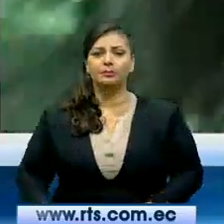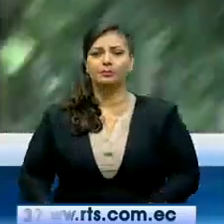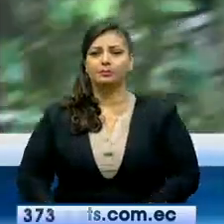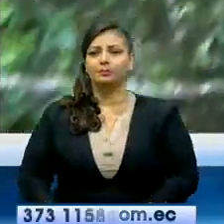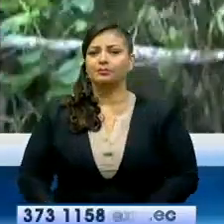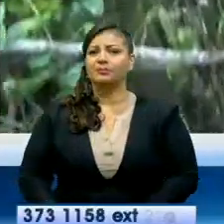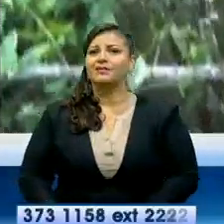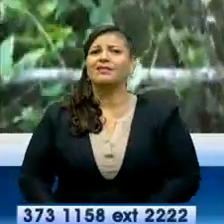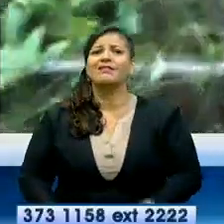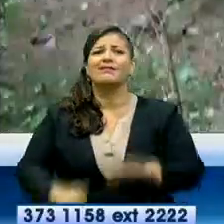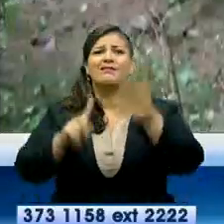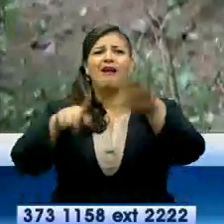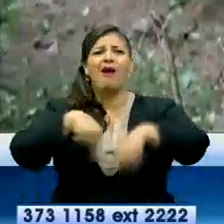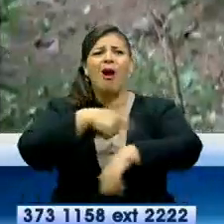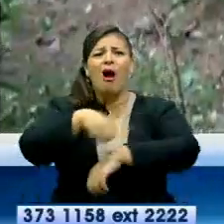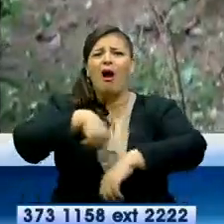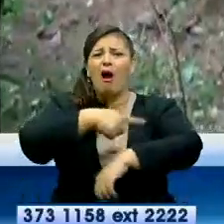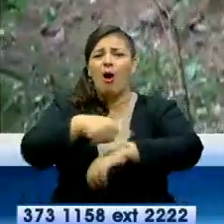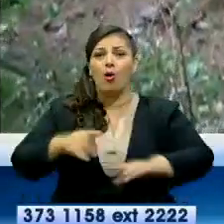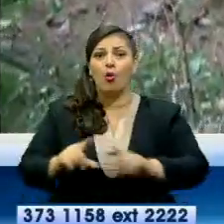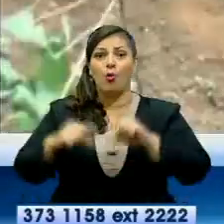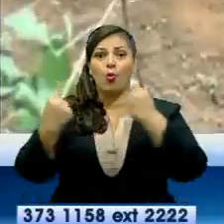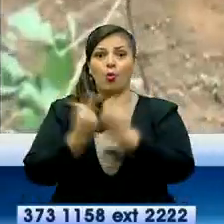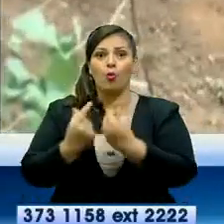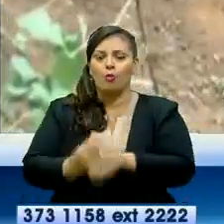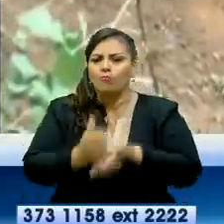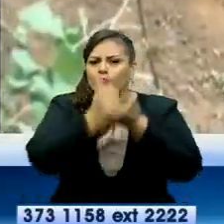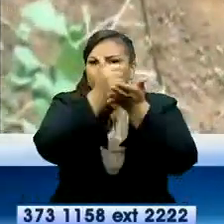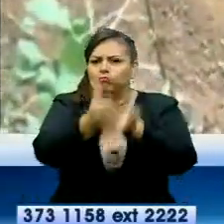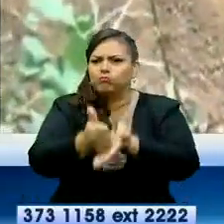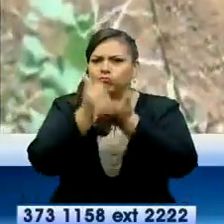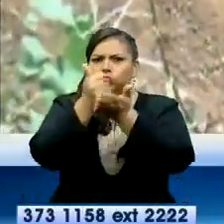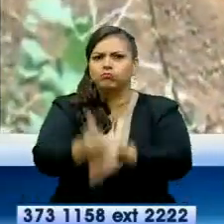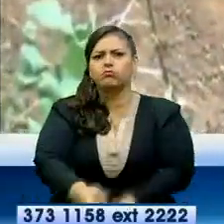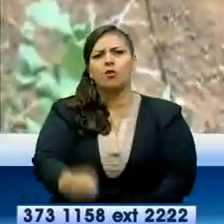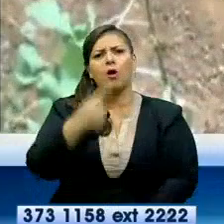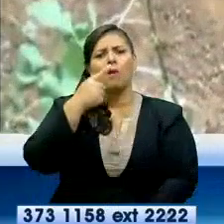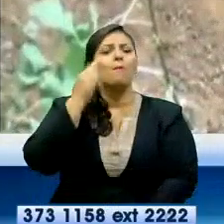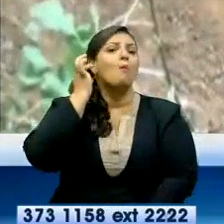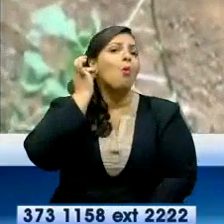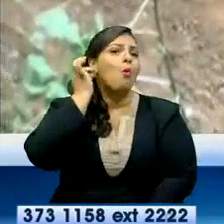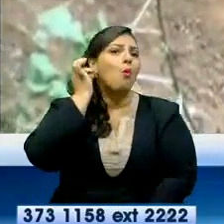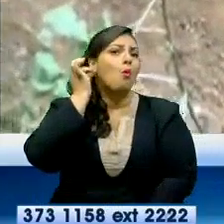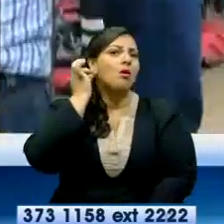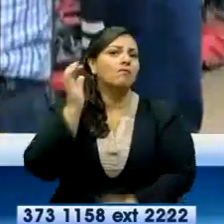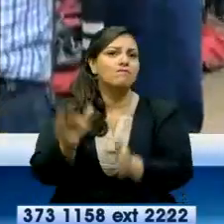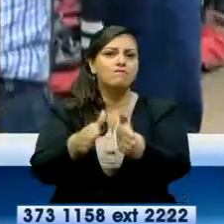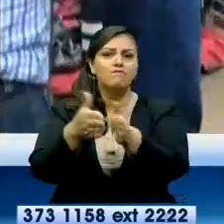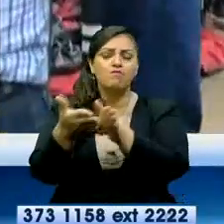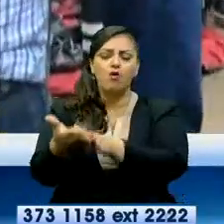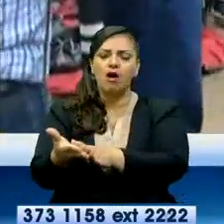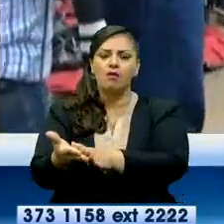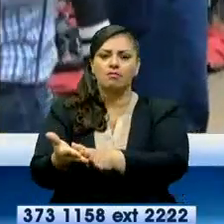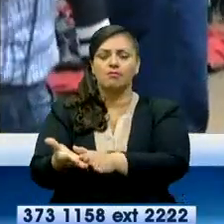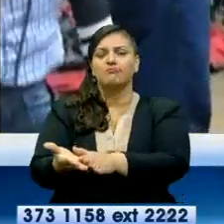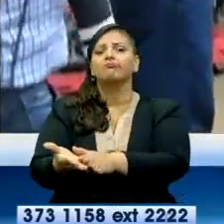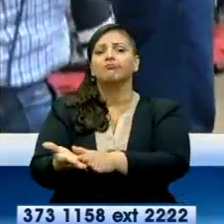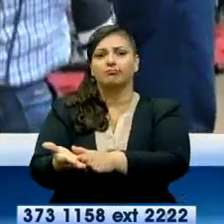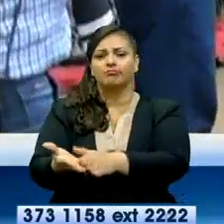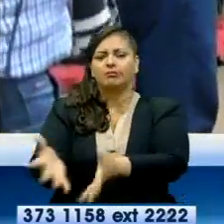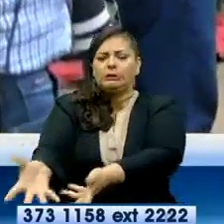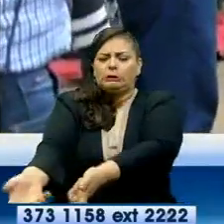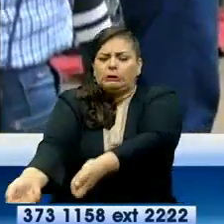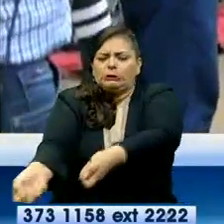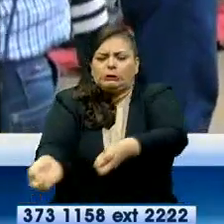Más de 6 horas les tomó a los organismos de socorro extraer el cuerpo de la occisa, que había quedado aplastada por el pesado vehículo, para lo